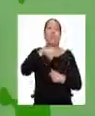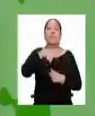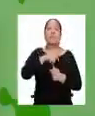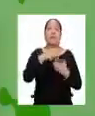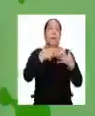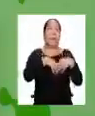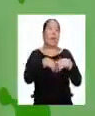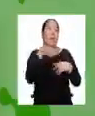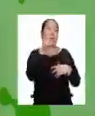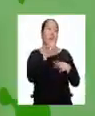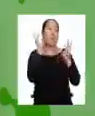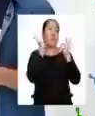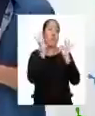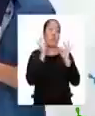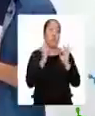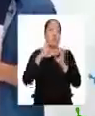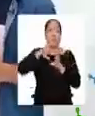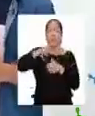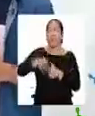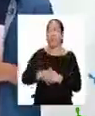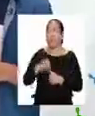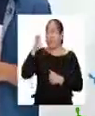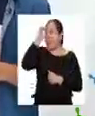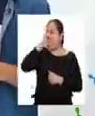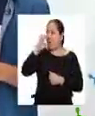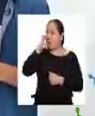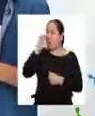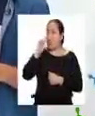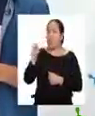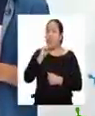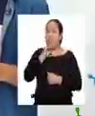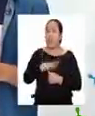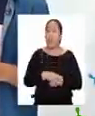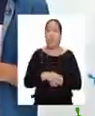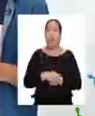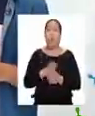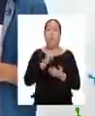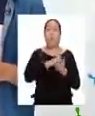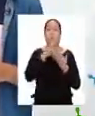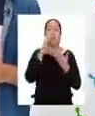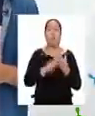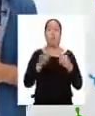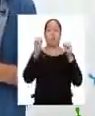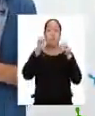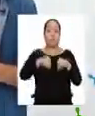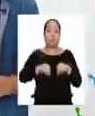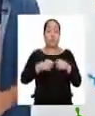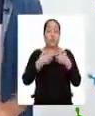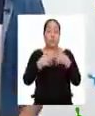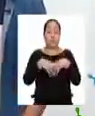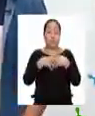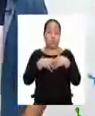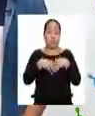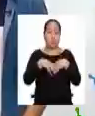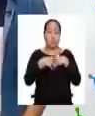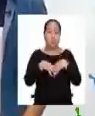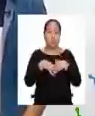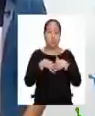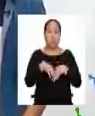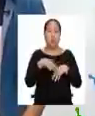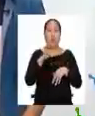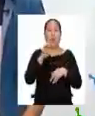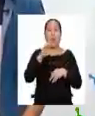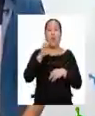Deta, pero eres un peligro para el planeta. En Europa se anunció el proyecto de fabricar computadoras ecoamigables que utilicen madera y sean